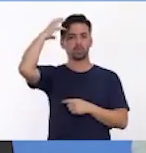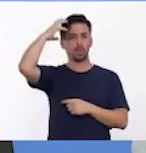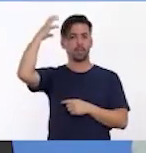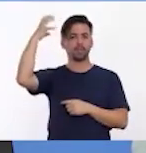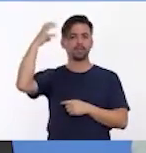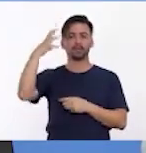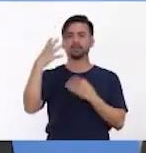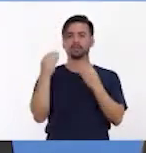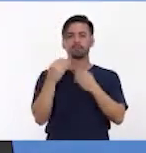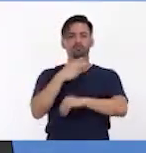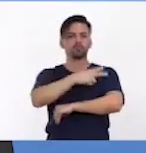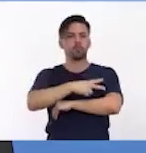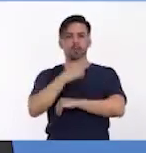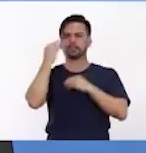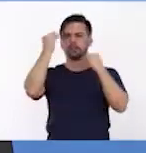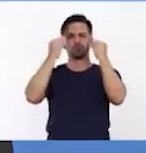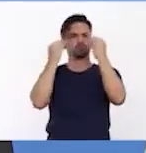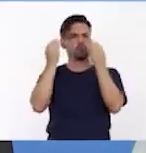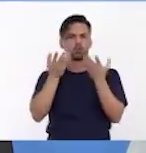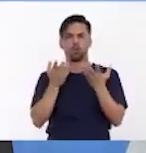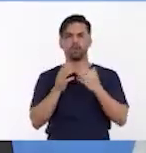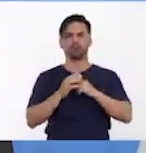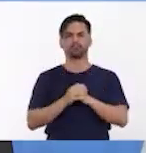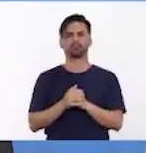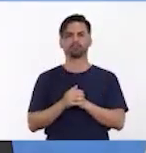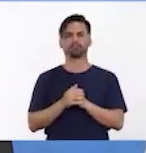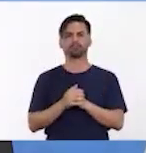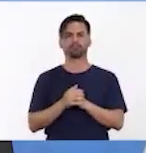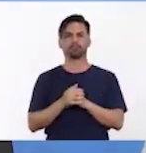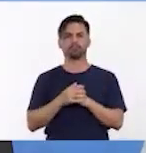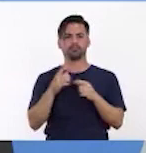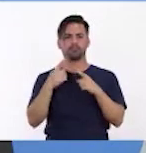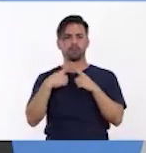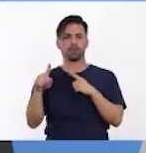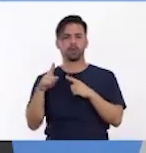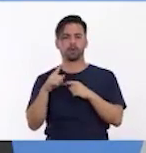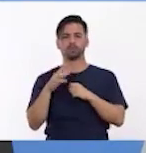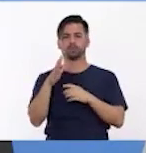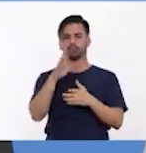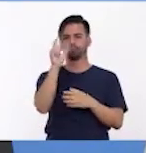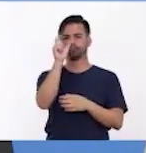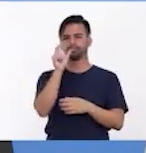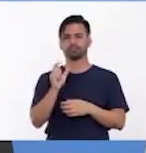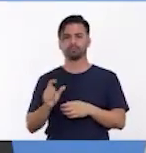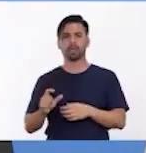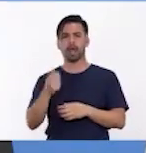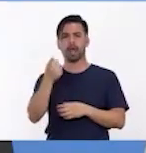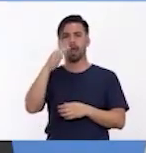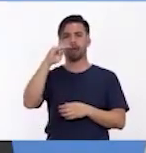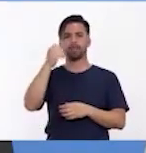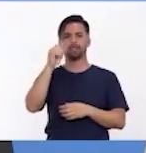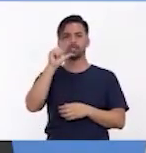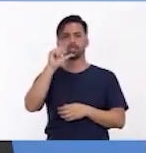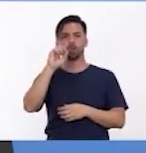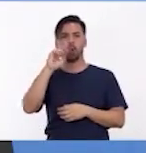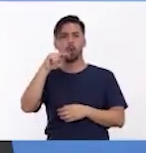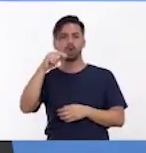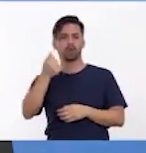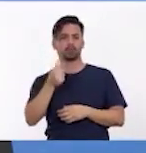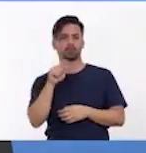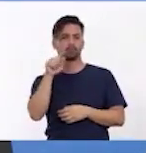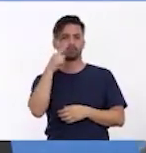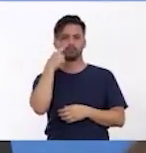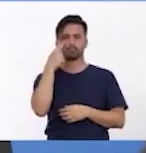se preocupan. Vamos al Amazonas, lo vemos incendiado durante meses y no hay